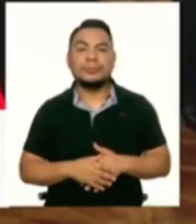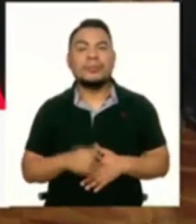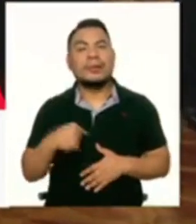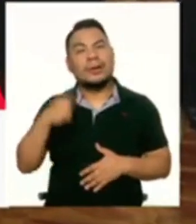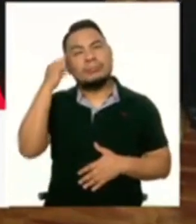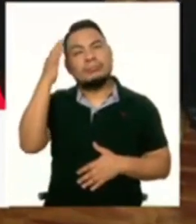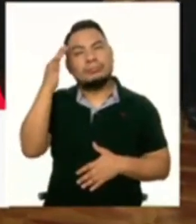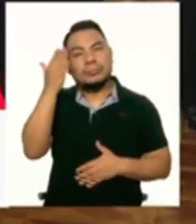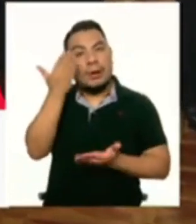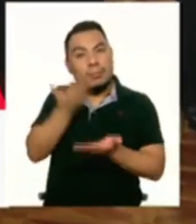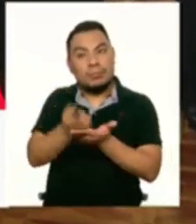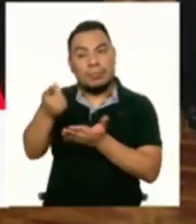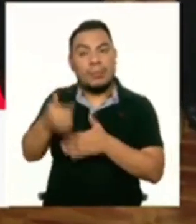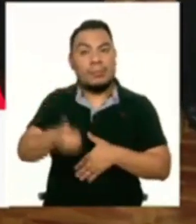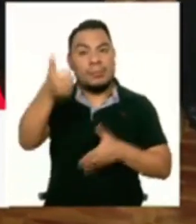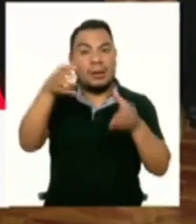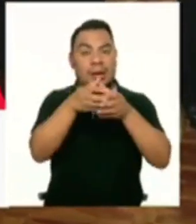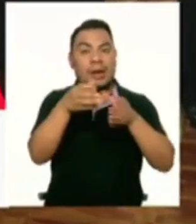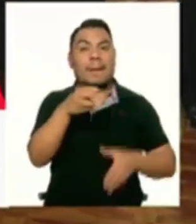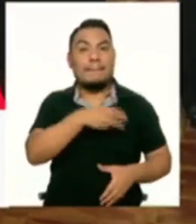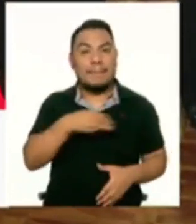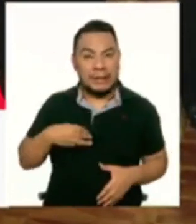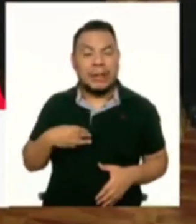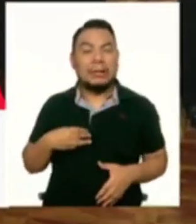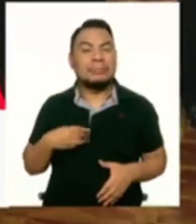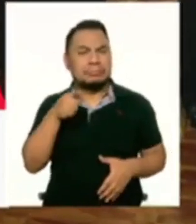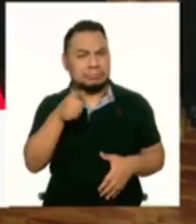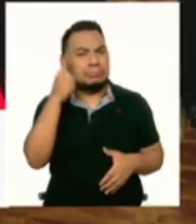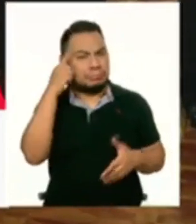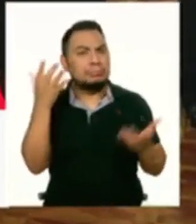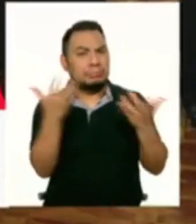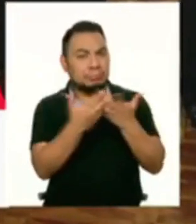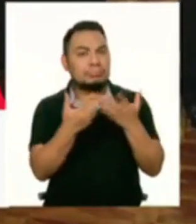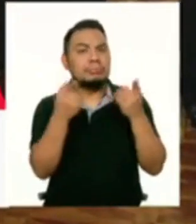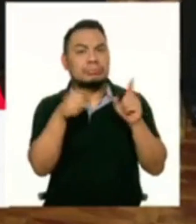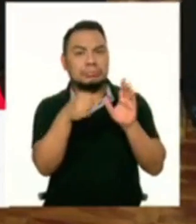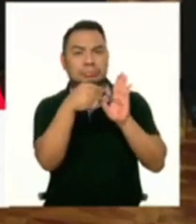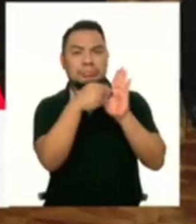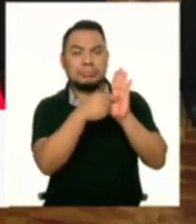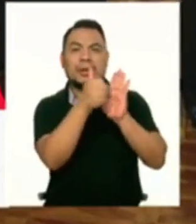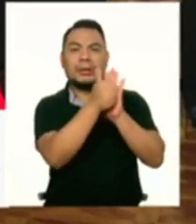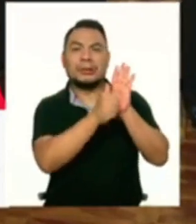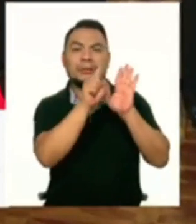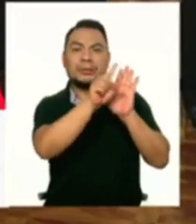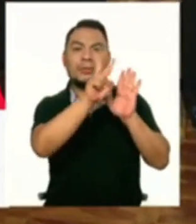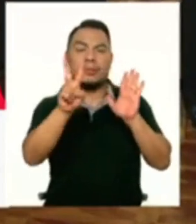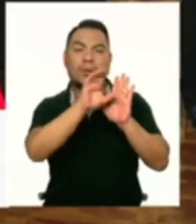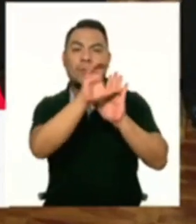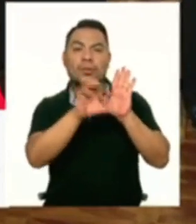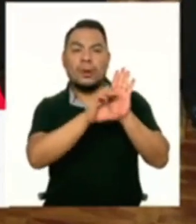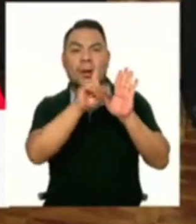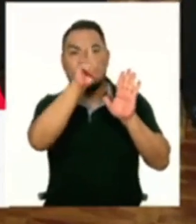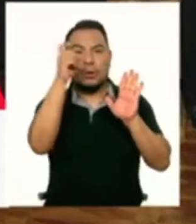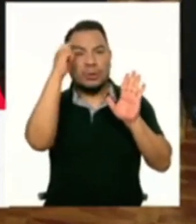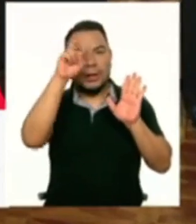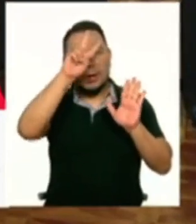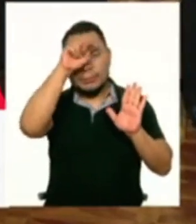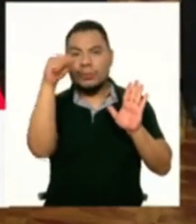Vista la propuesta del señor Presidente del Consejo de Ministros, de conformidad con el artículo 122 de la Constitución Política del